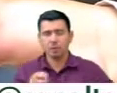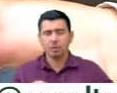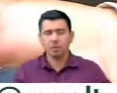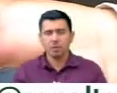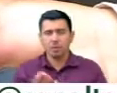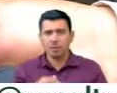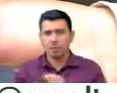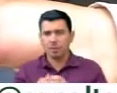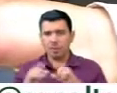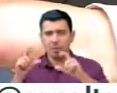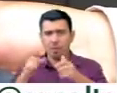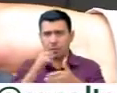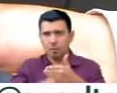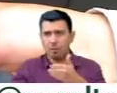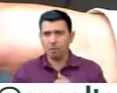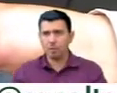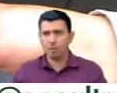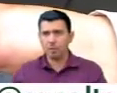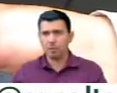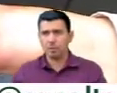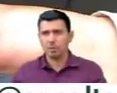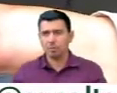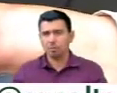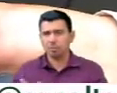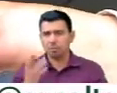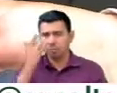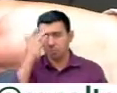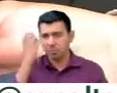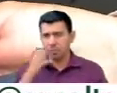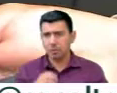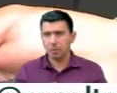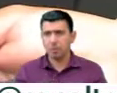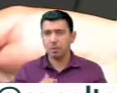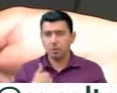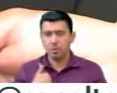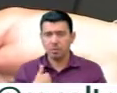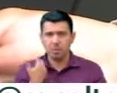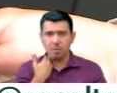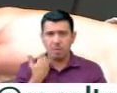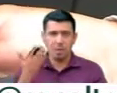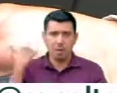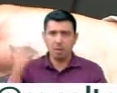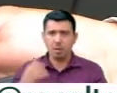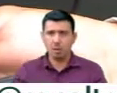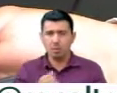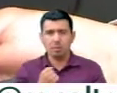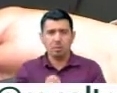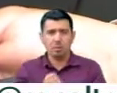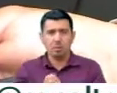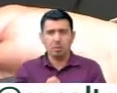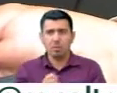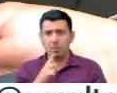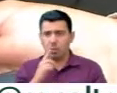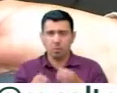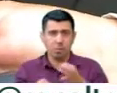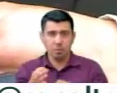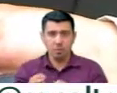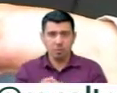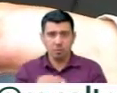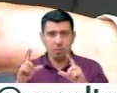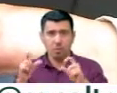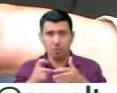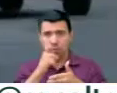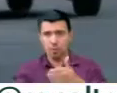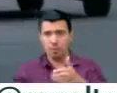sirve la fotomulta, exactamente, porque prácticamente a mí me pasó eso y estaba trabajando y no es justo que le coloque una fotomulta